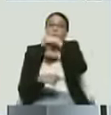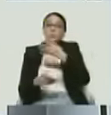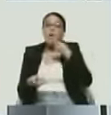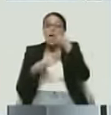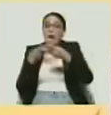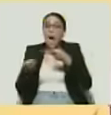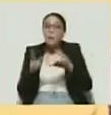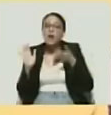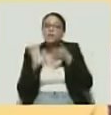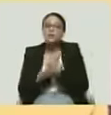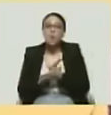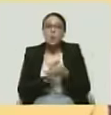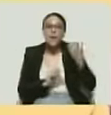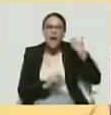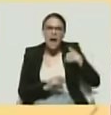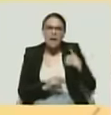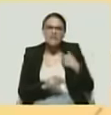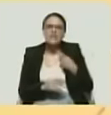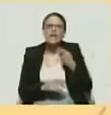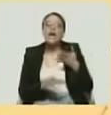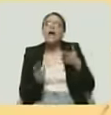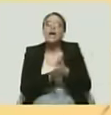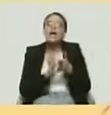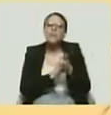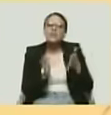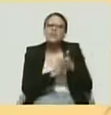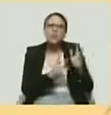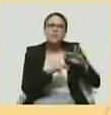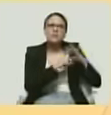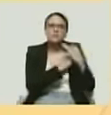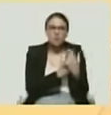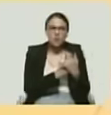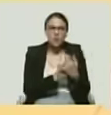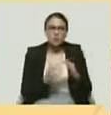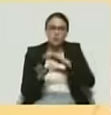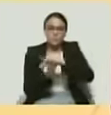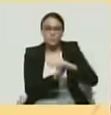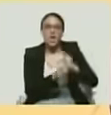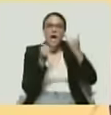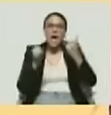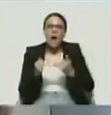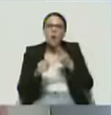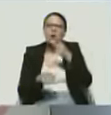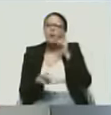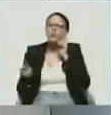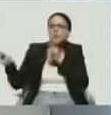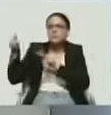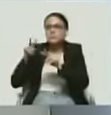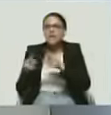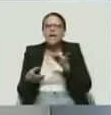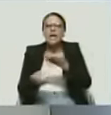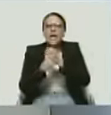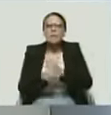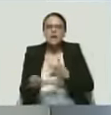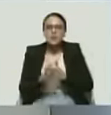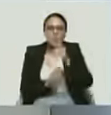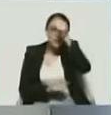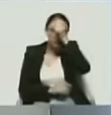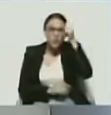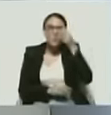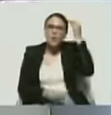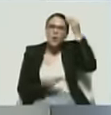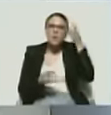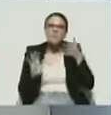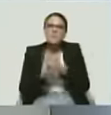situación? También, por otro lado, ¿cuál es la expectativa para el simulacro de este domingo? Y